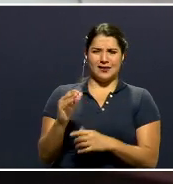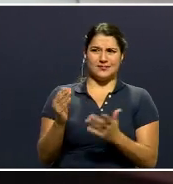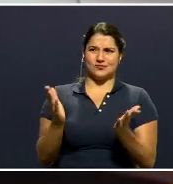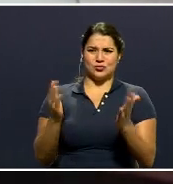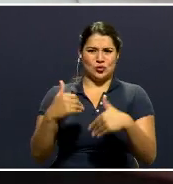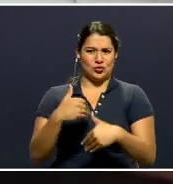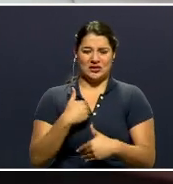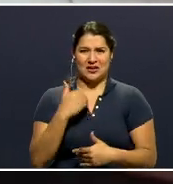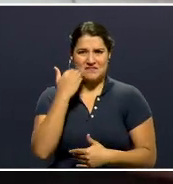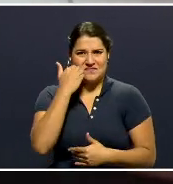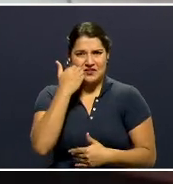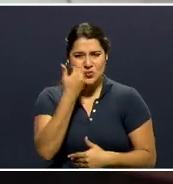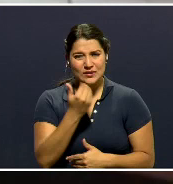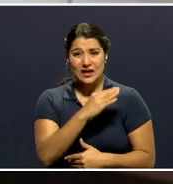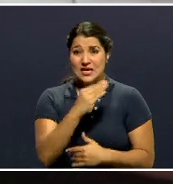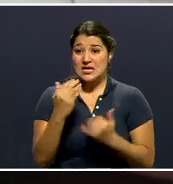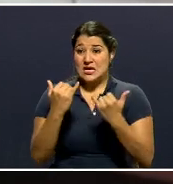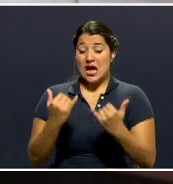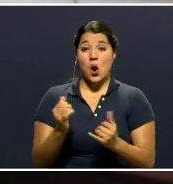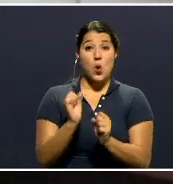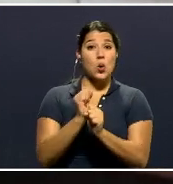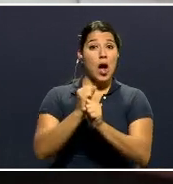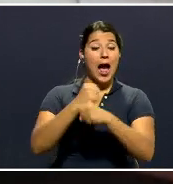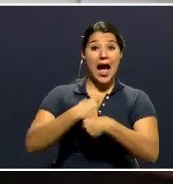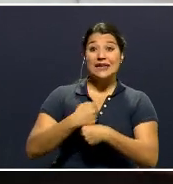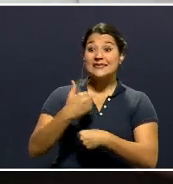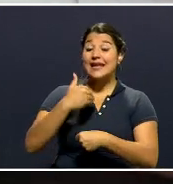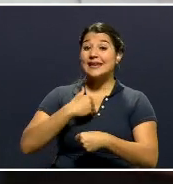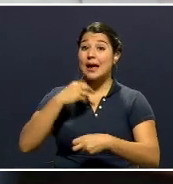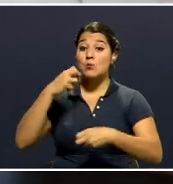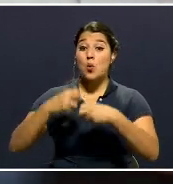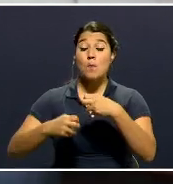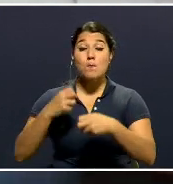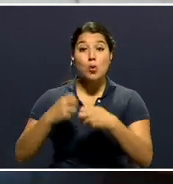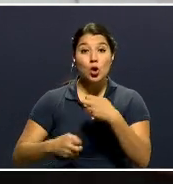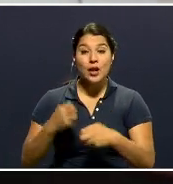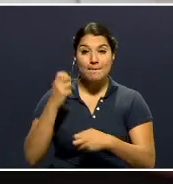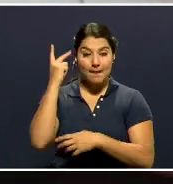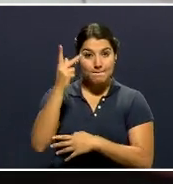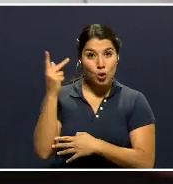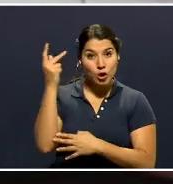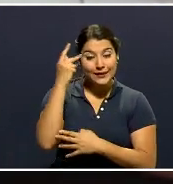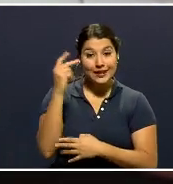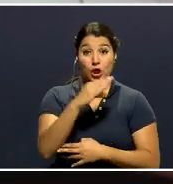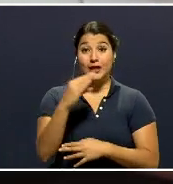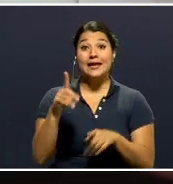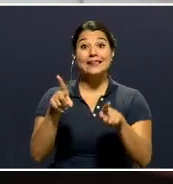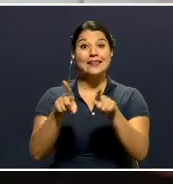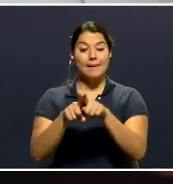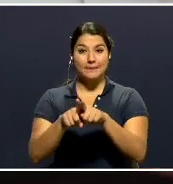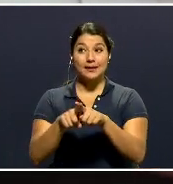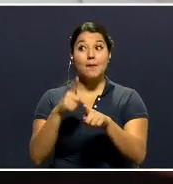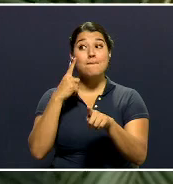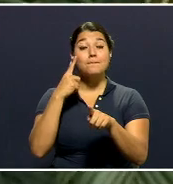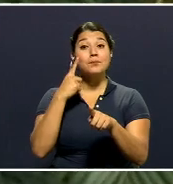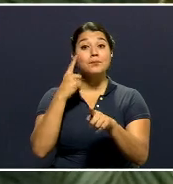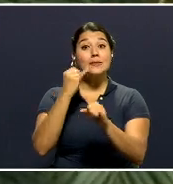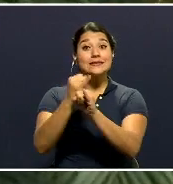descarado que nos está llevando hasta una crisis de estabilidad política y una crisis